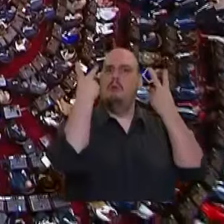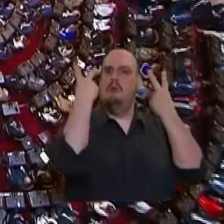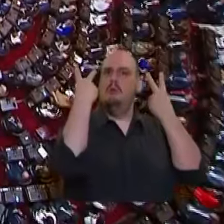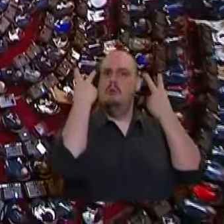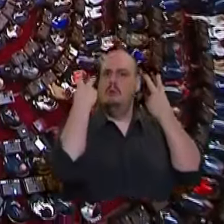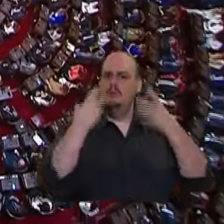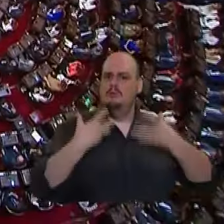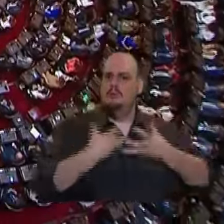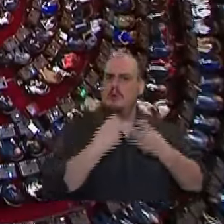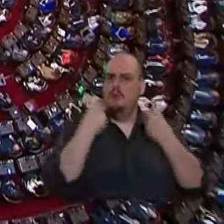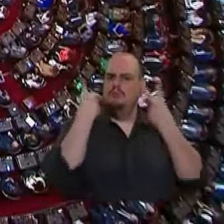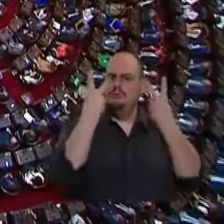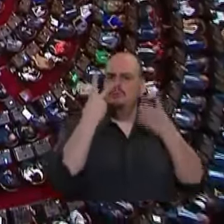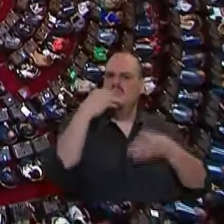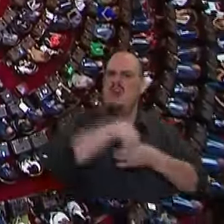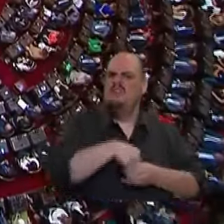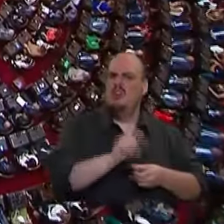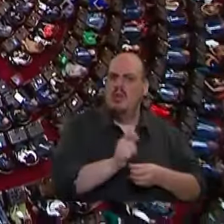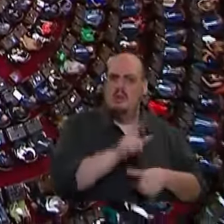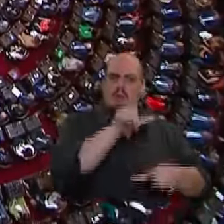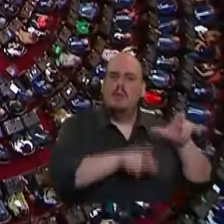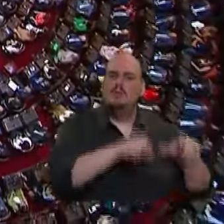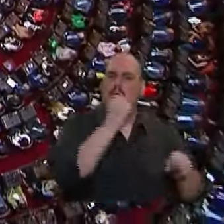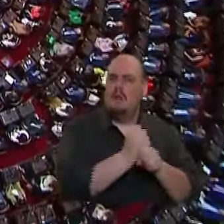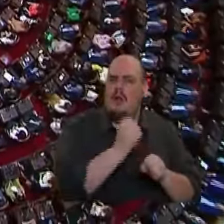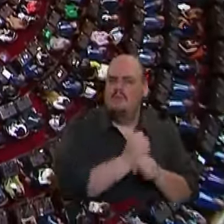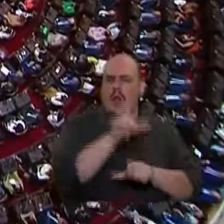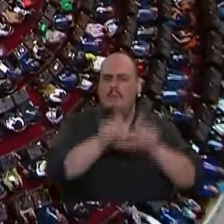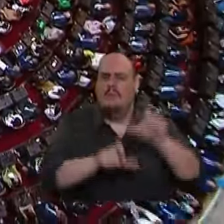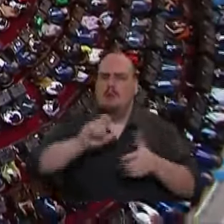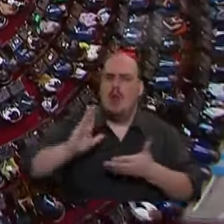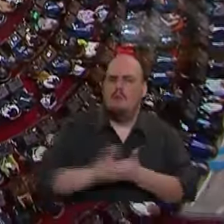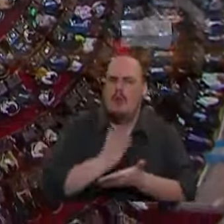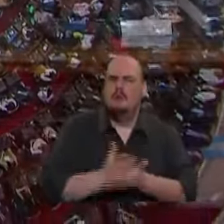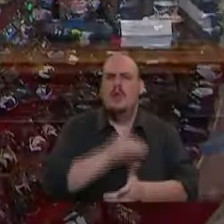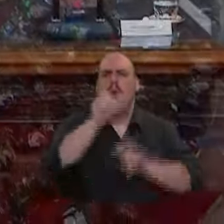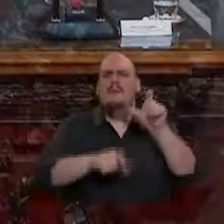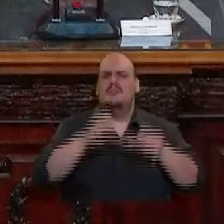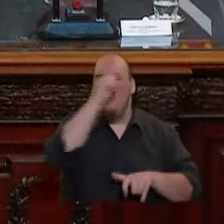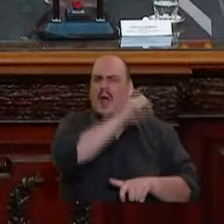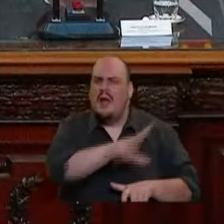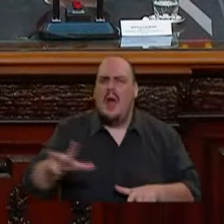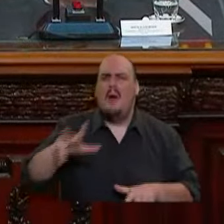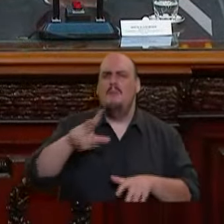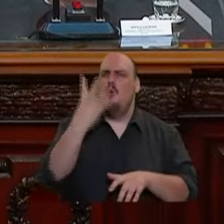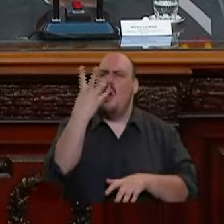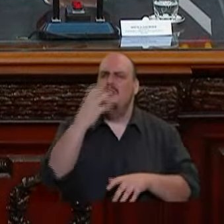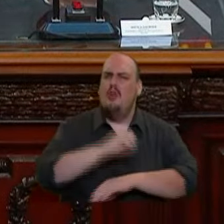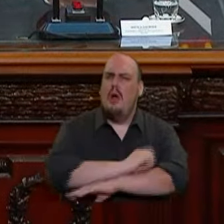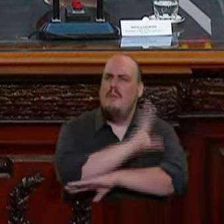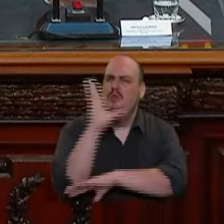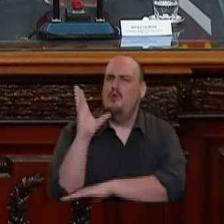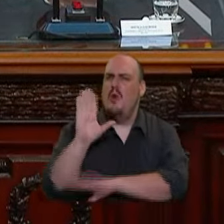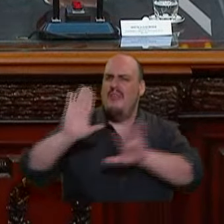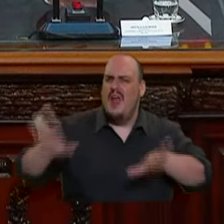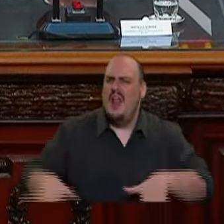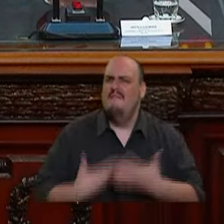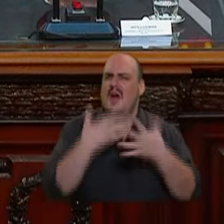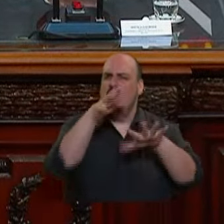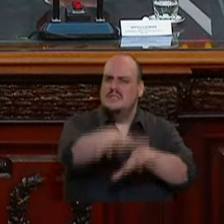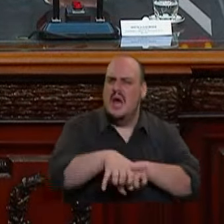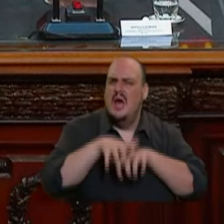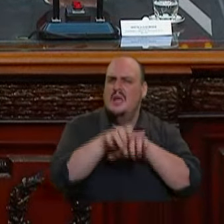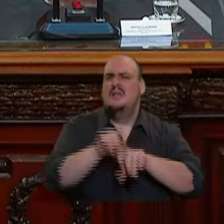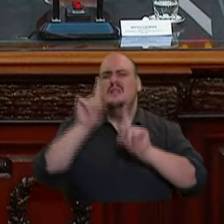que se compone de los que trabajan, de los que producen, de los peones rurales que se levantan a las 4 de la mañana, del que atiende un negocio,